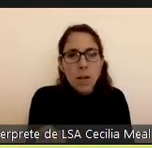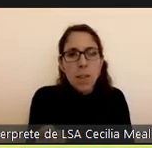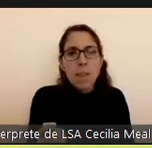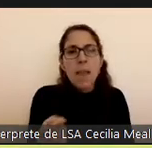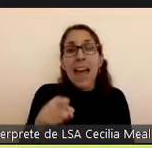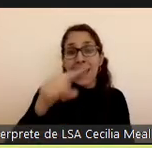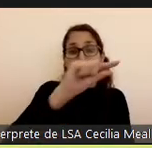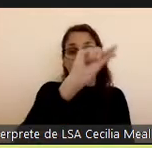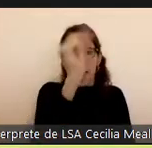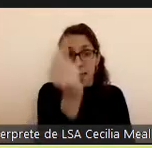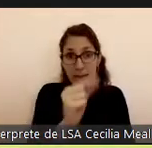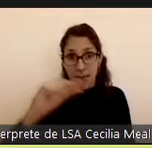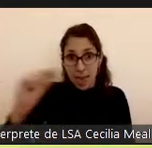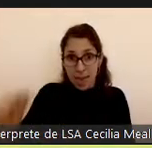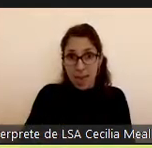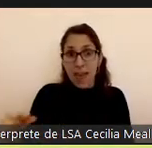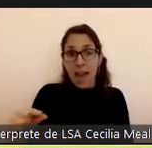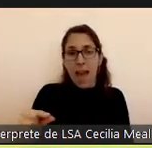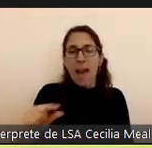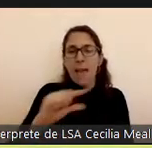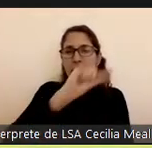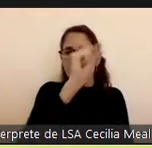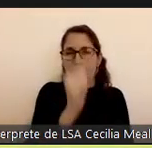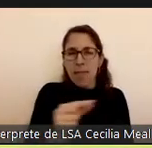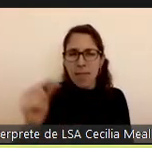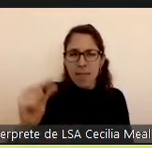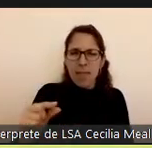forma de espirilo, ¿sí? Sería